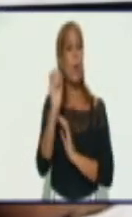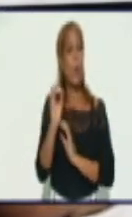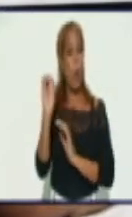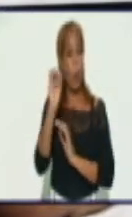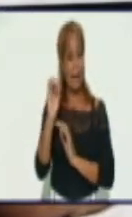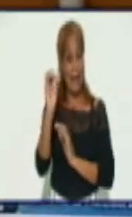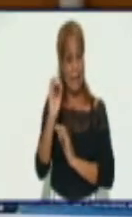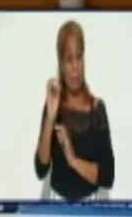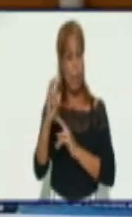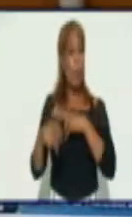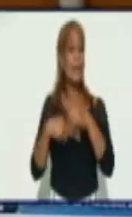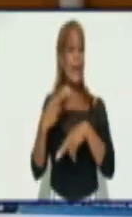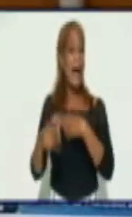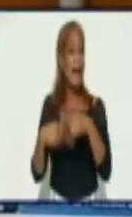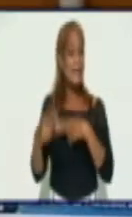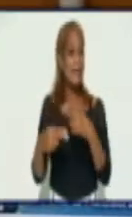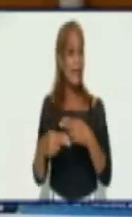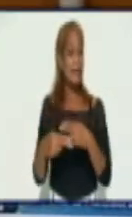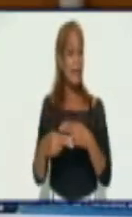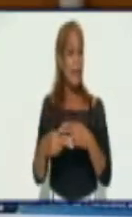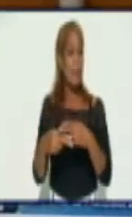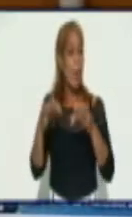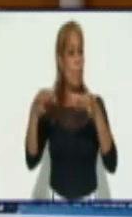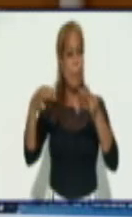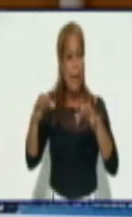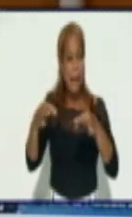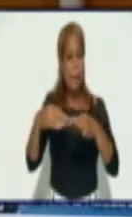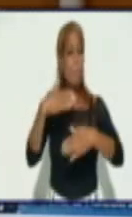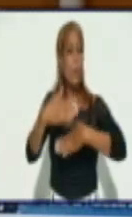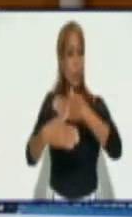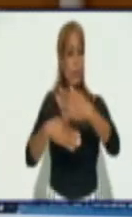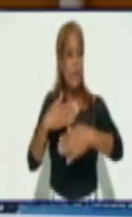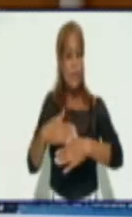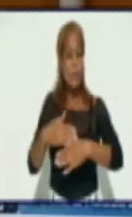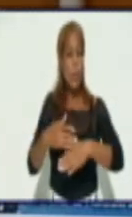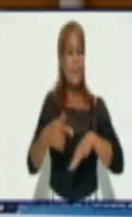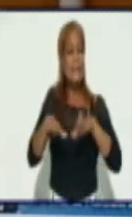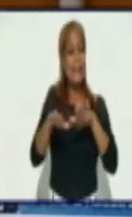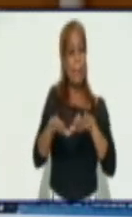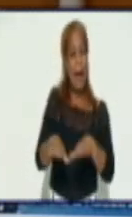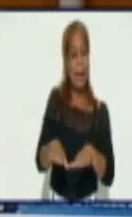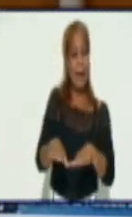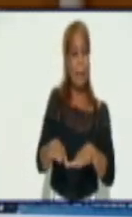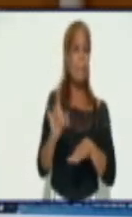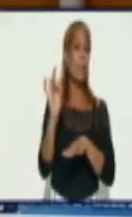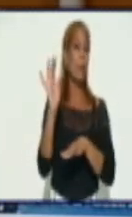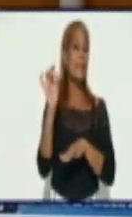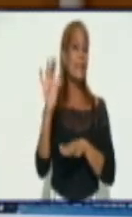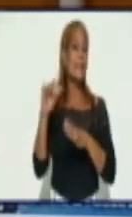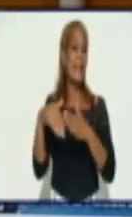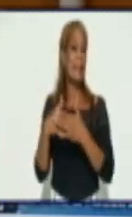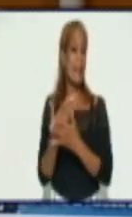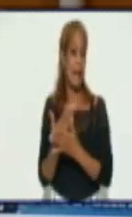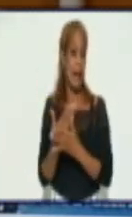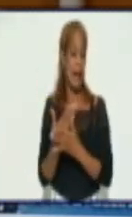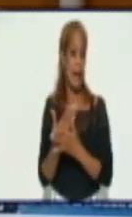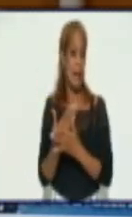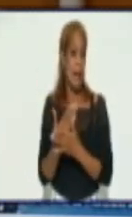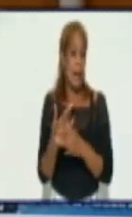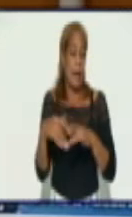aplazarán por 15 días en el caso de alguno muy necesario muy